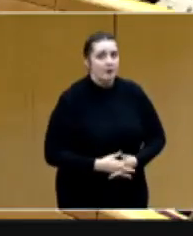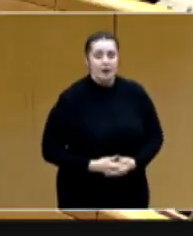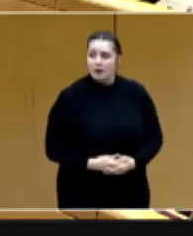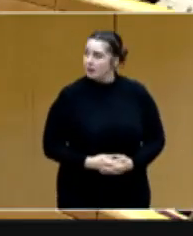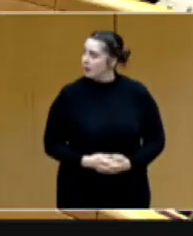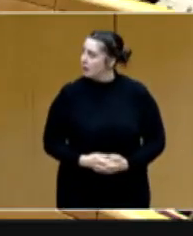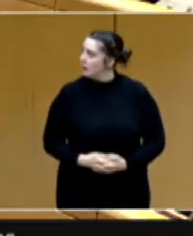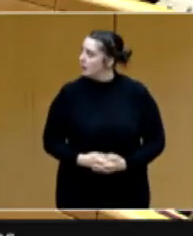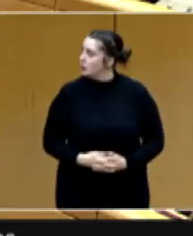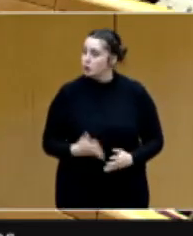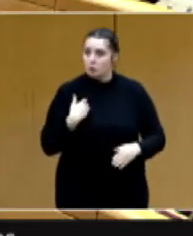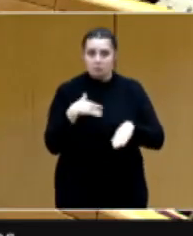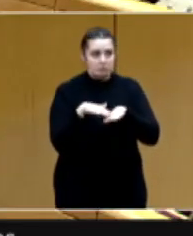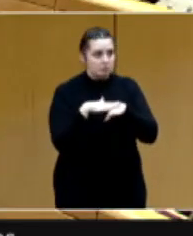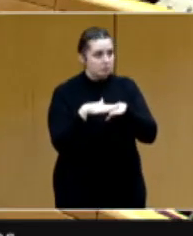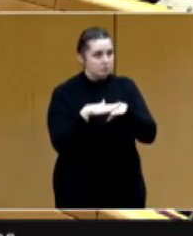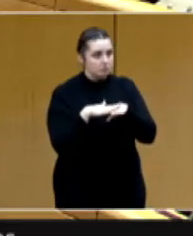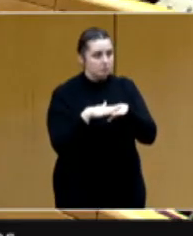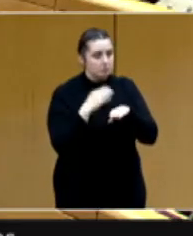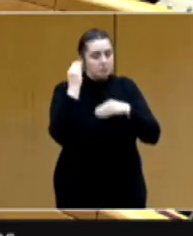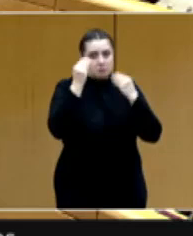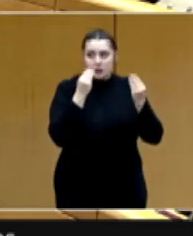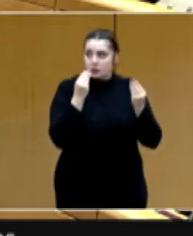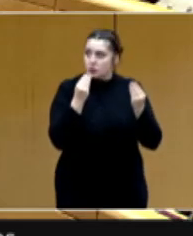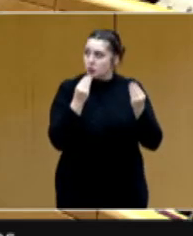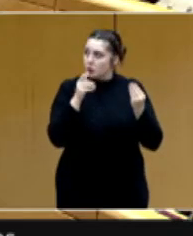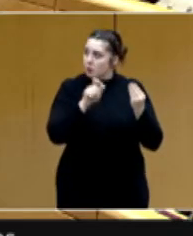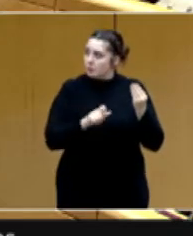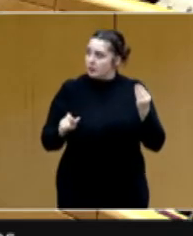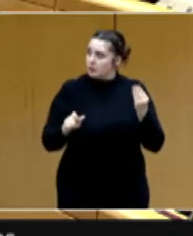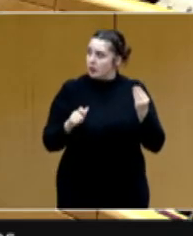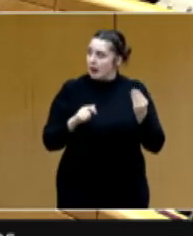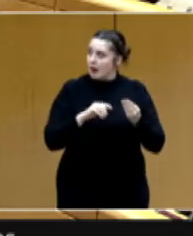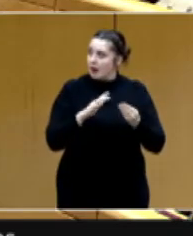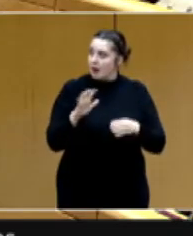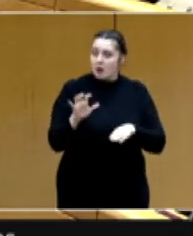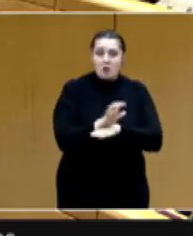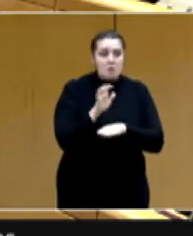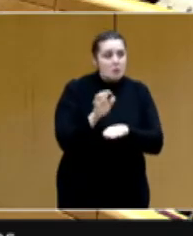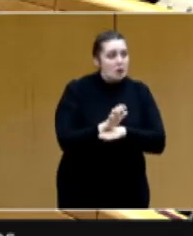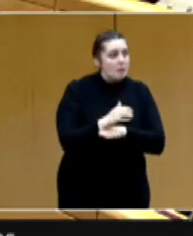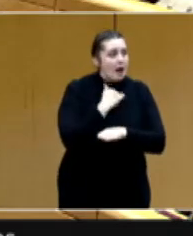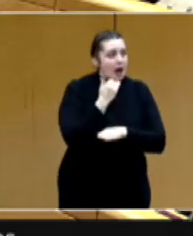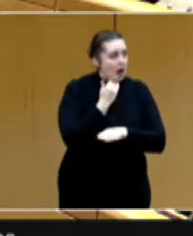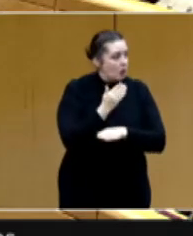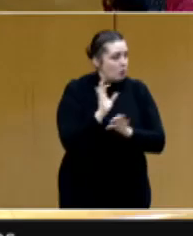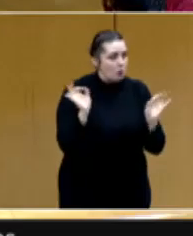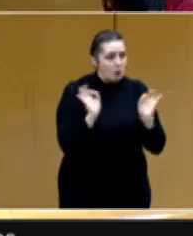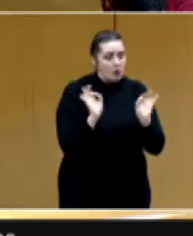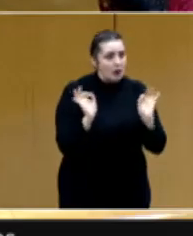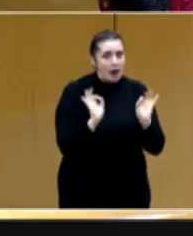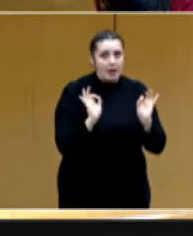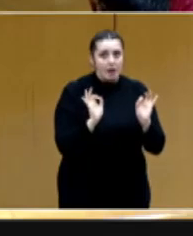Discúlpeme pero creo que en ningún momento nadie ha hecho bromas con esto ni siquiera